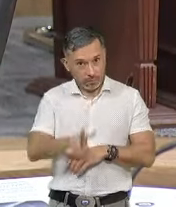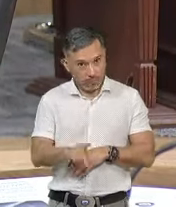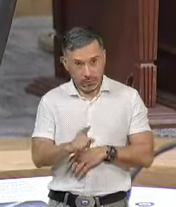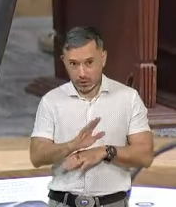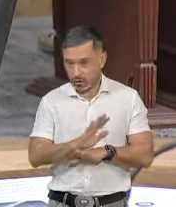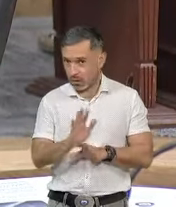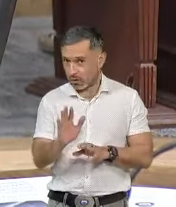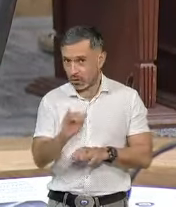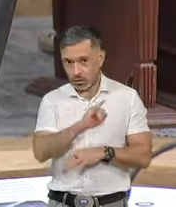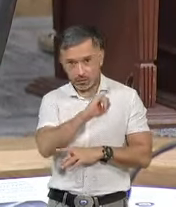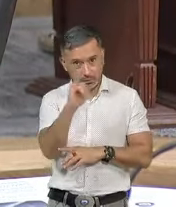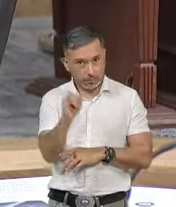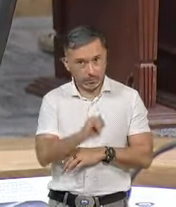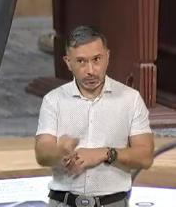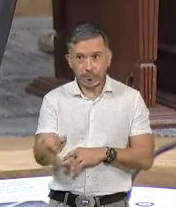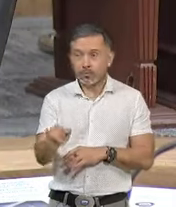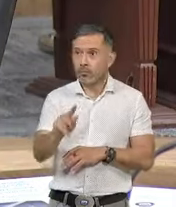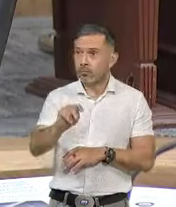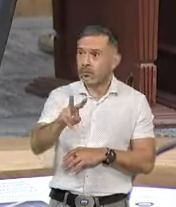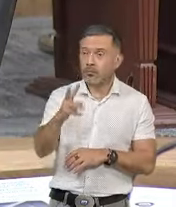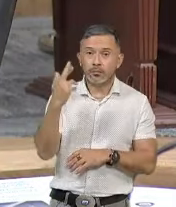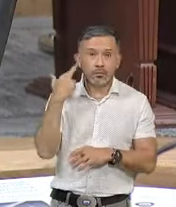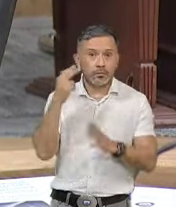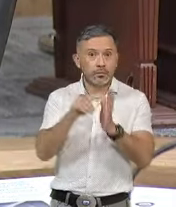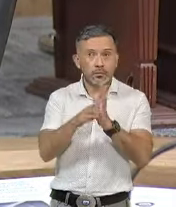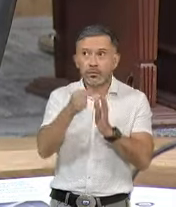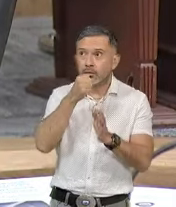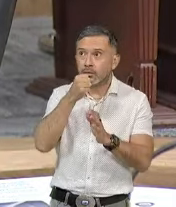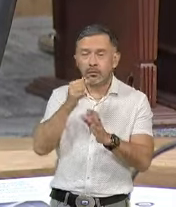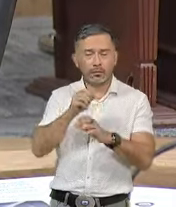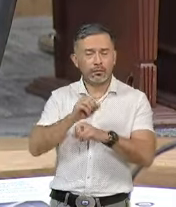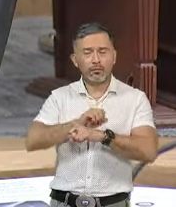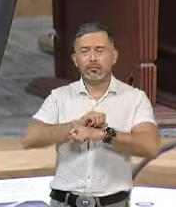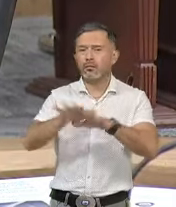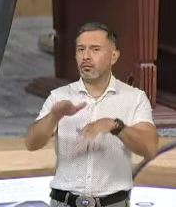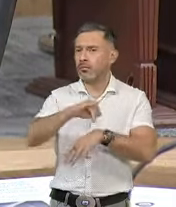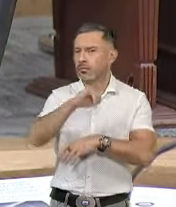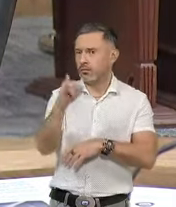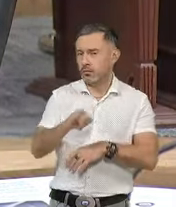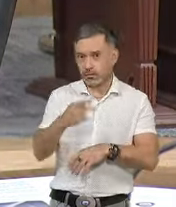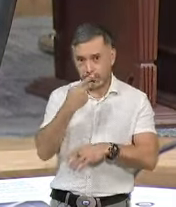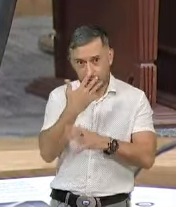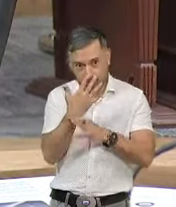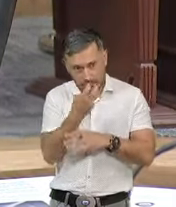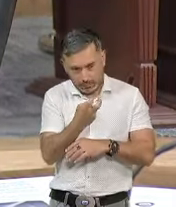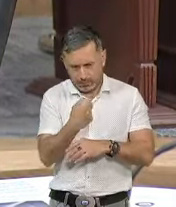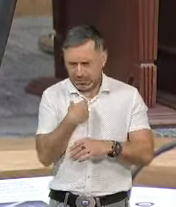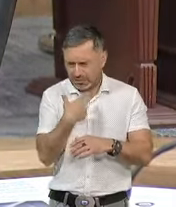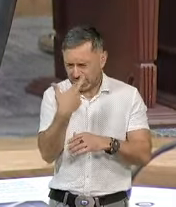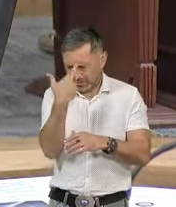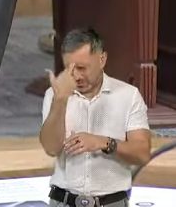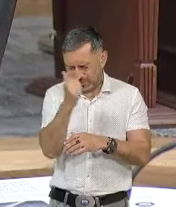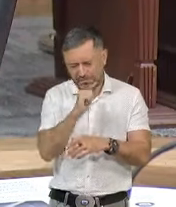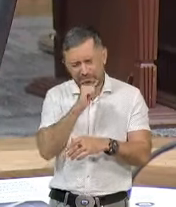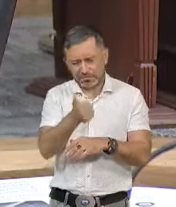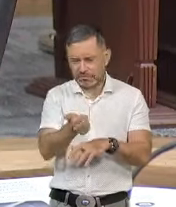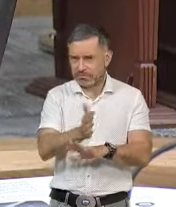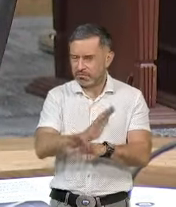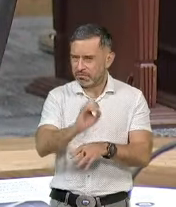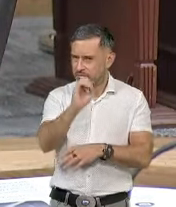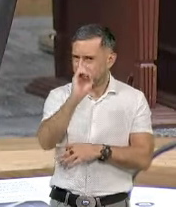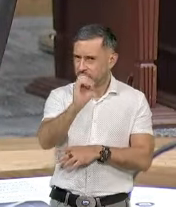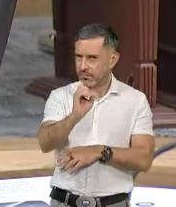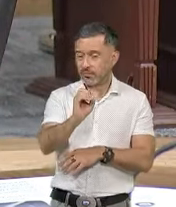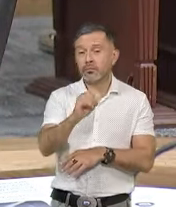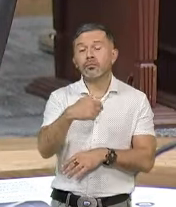y en ningún medio de comunicación estas expresiones bajo ningún motivo yo lo que dije Es que esto era un